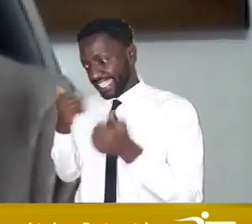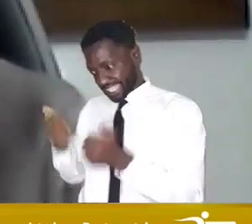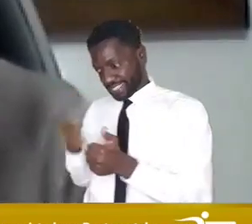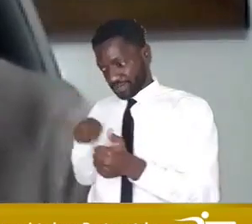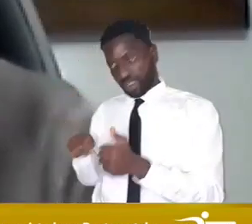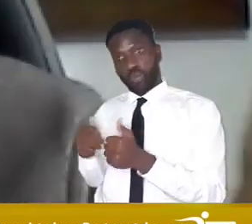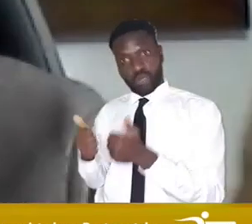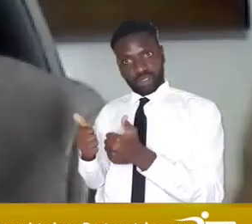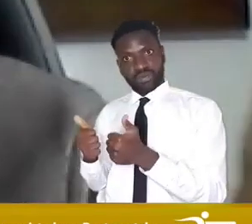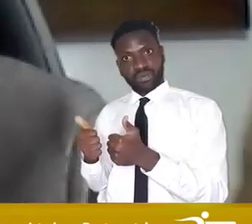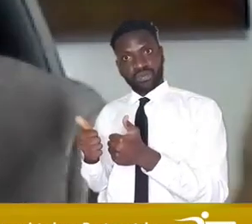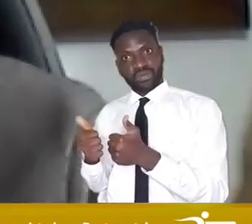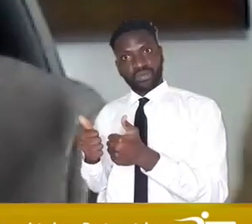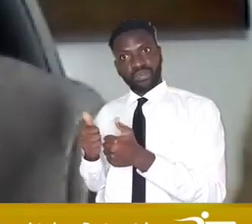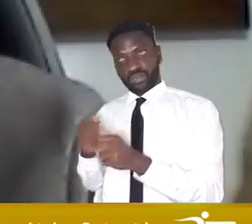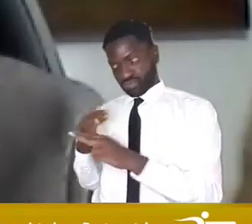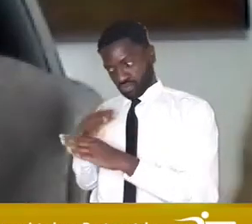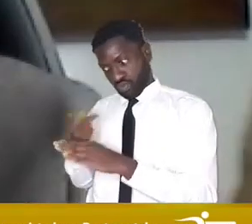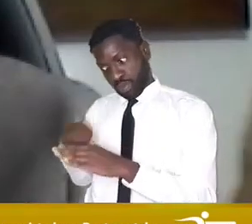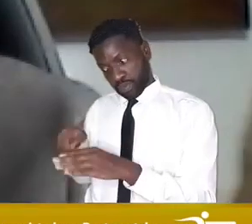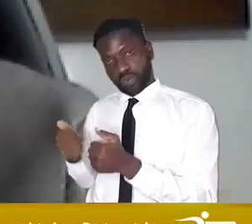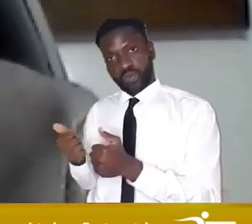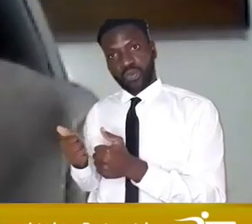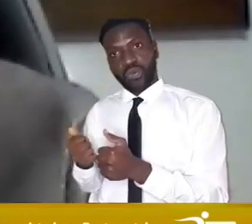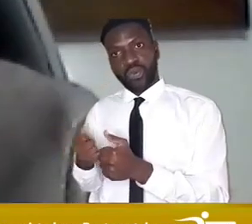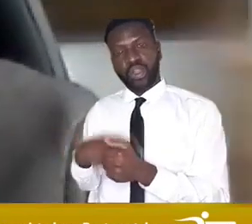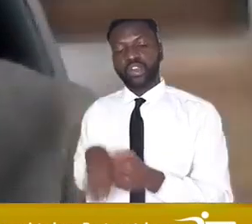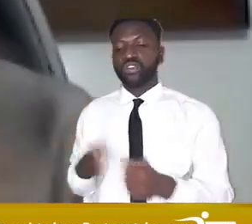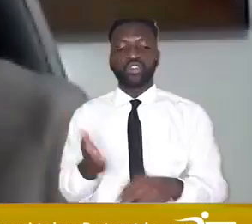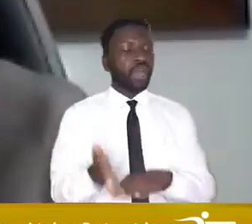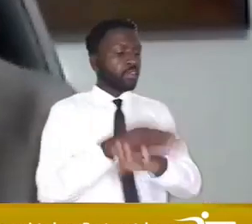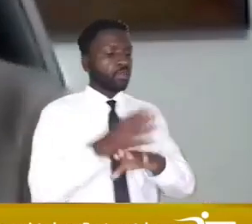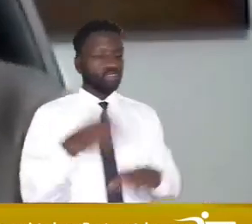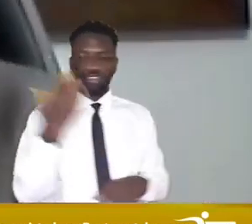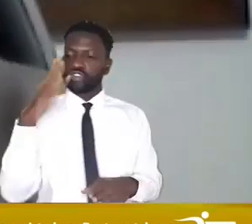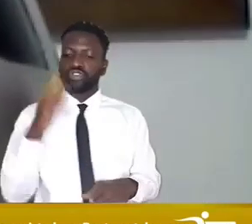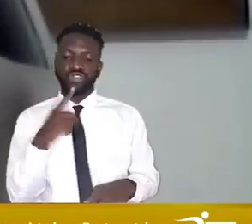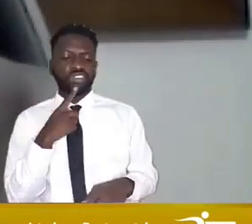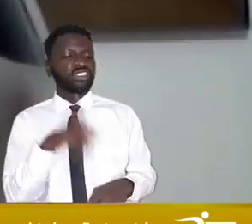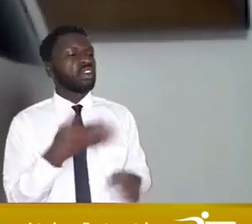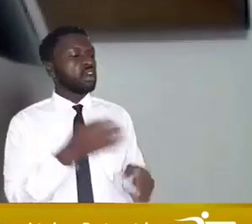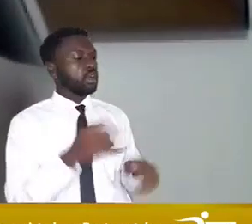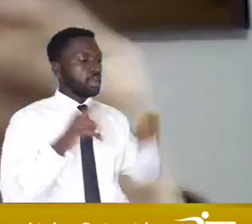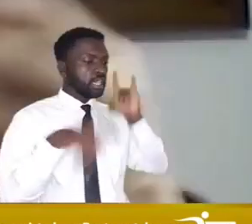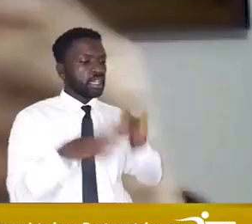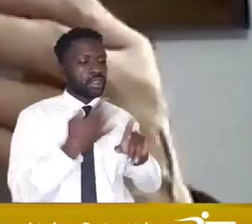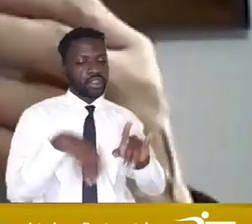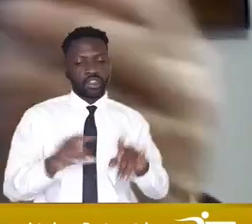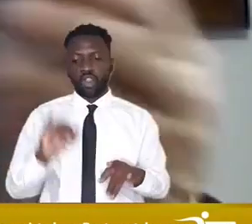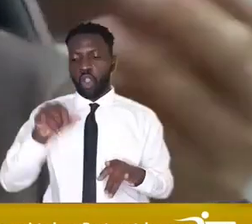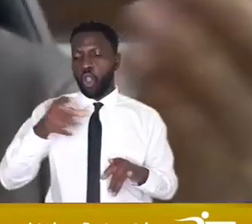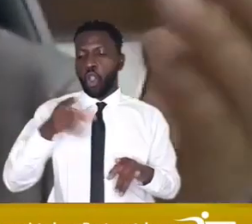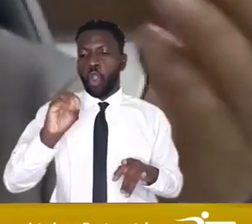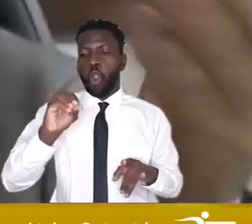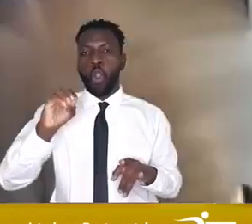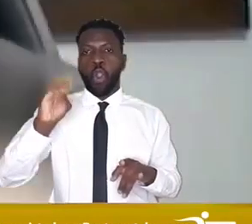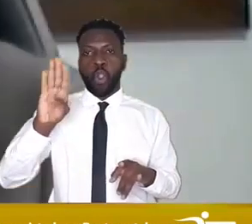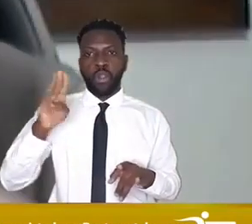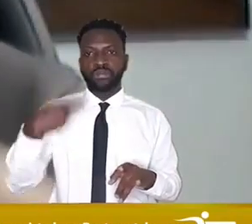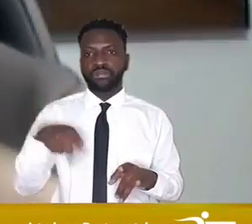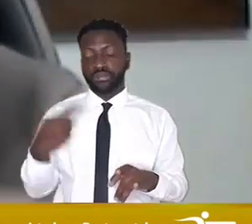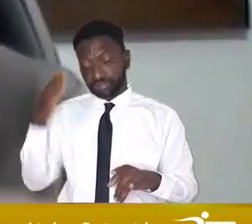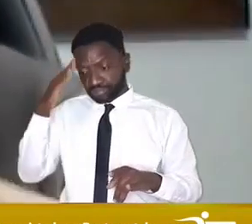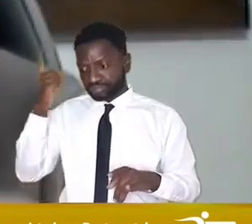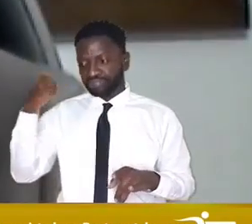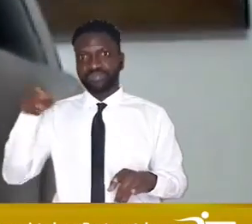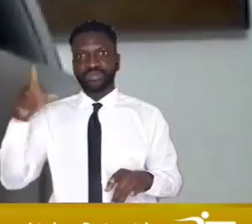Cuando Dios permitió que el diablo se metiera con Job, es porque Dios tenía un criterio